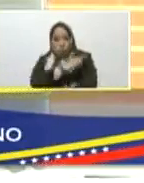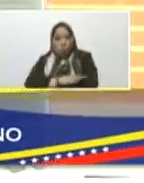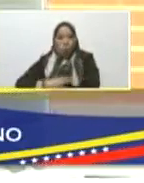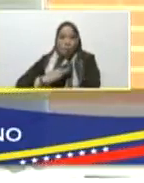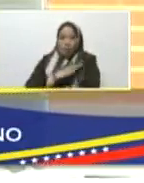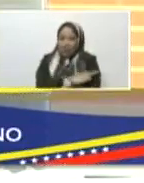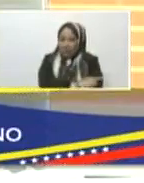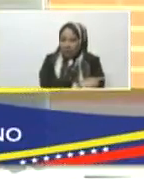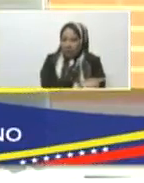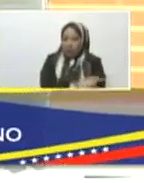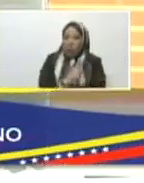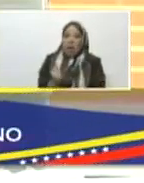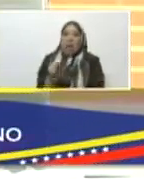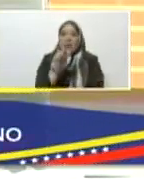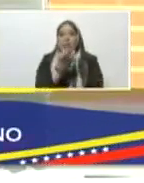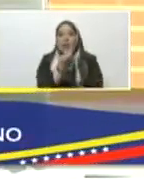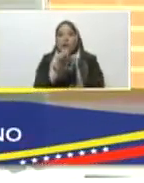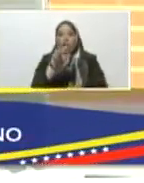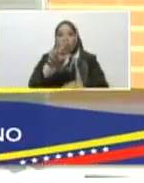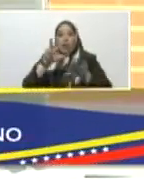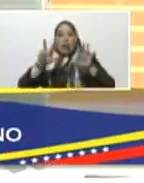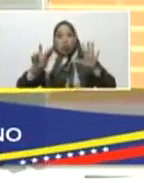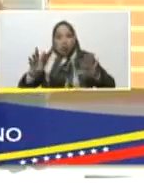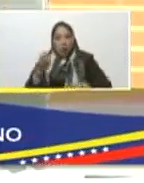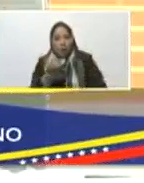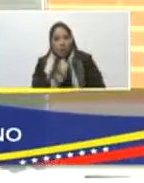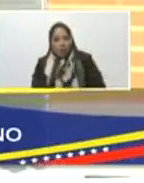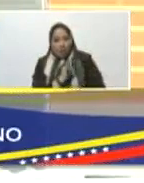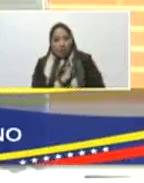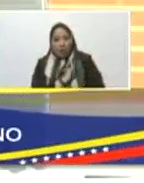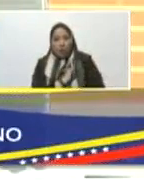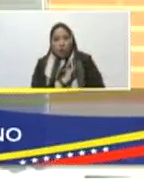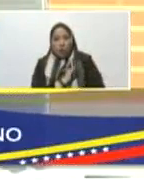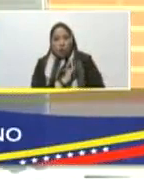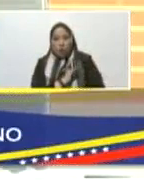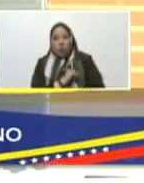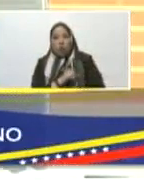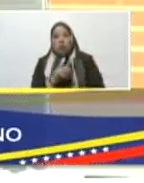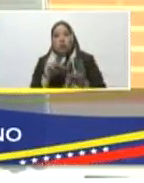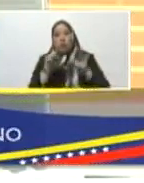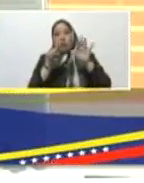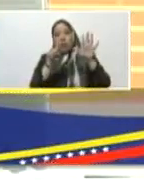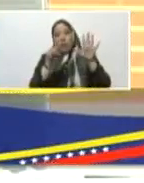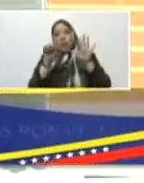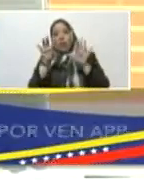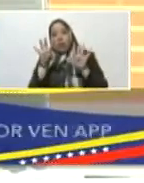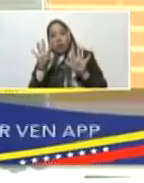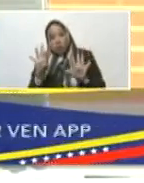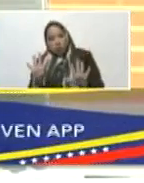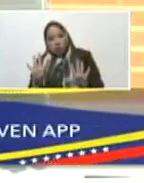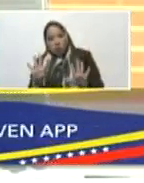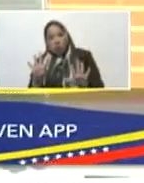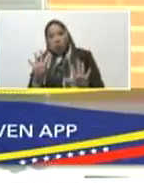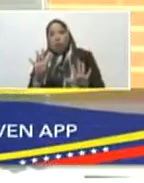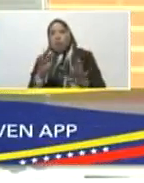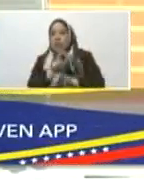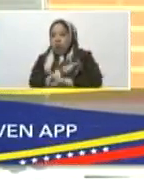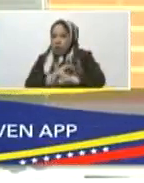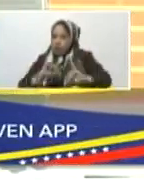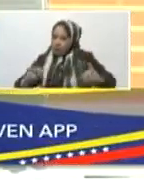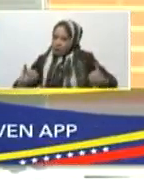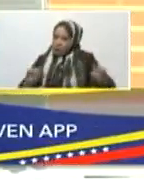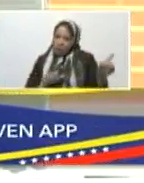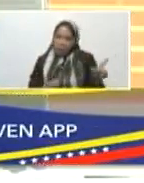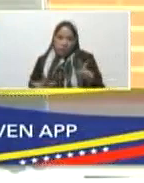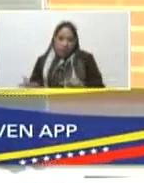129 casos individuales. Correcto, correcto. De los cuales 64, de los 371, 64 ya